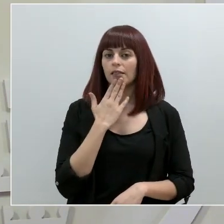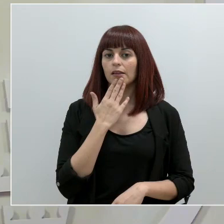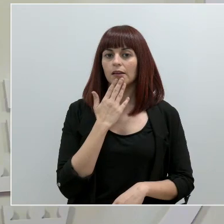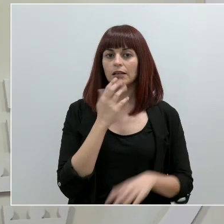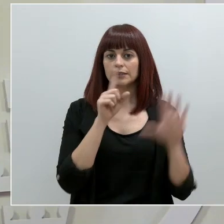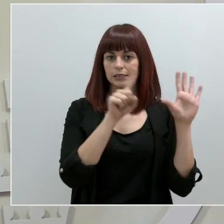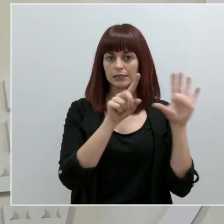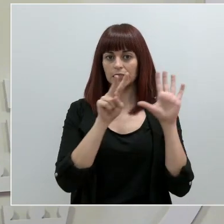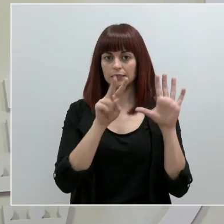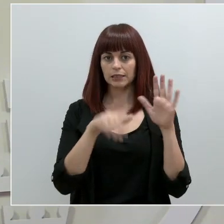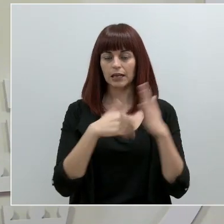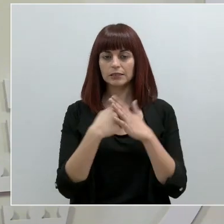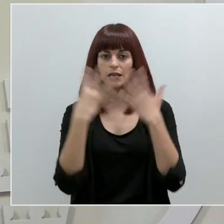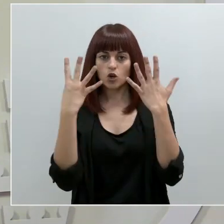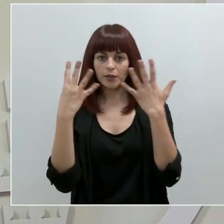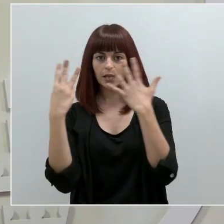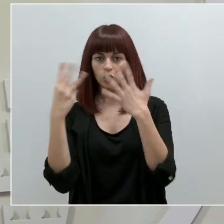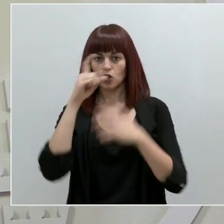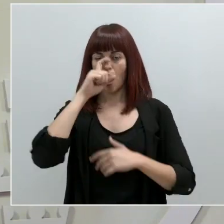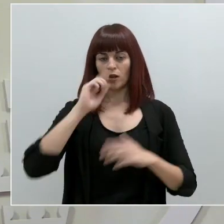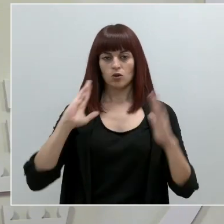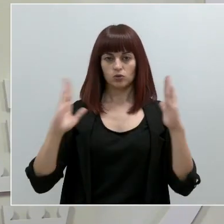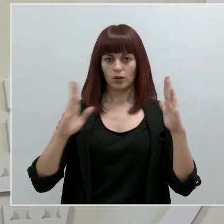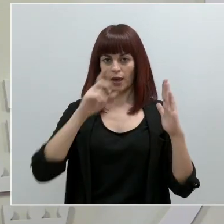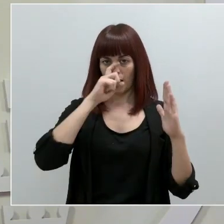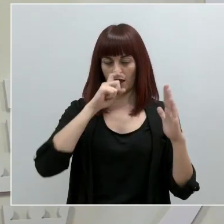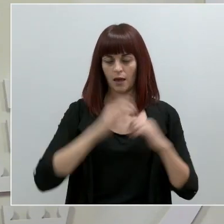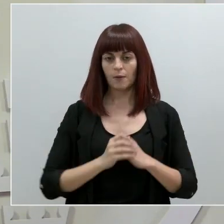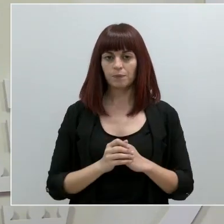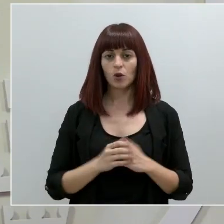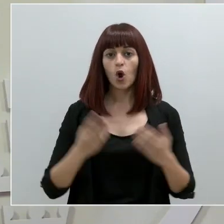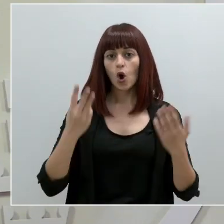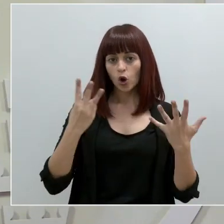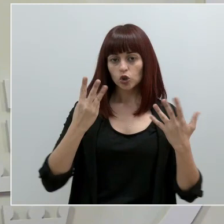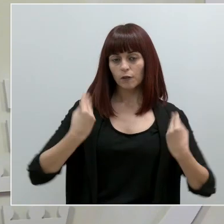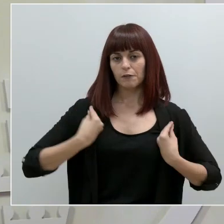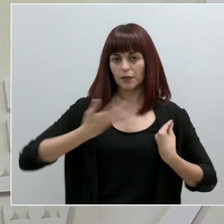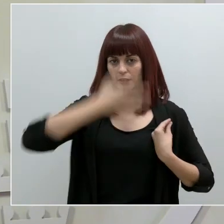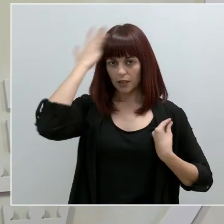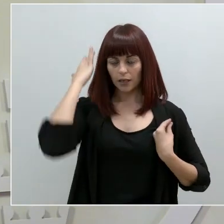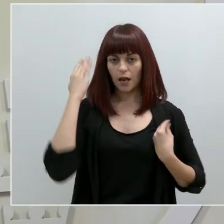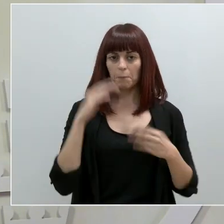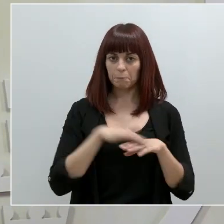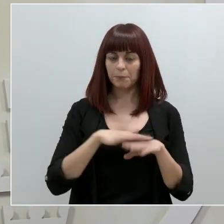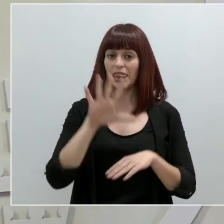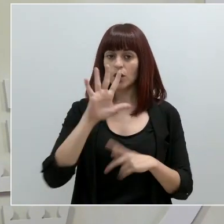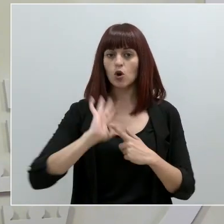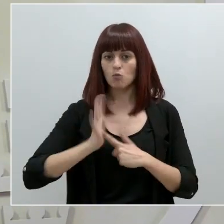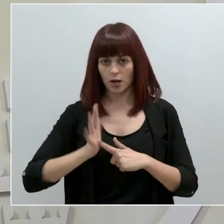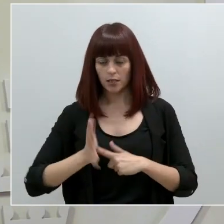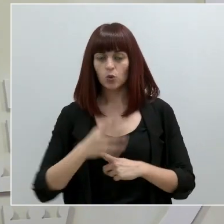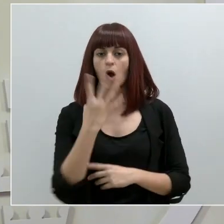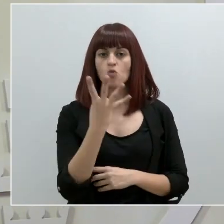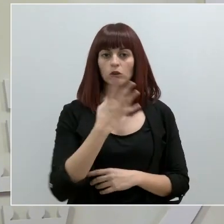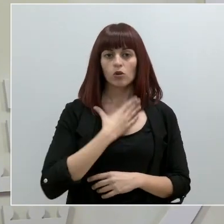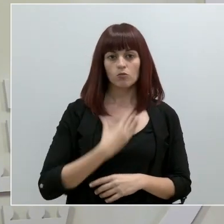los 67 y los 98 años de edad, 8 de ellos de Cartagena, 5 de Molina de Segura,